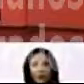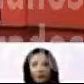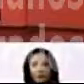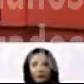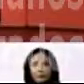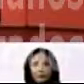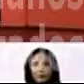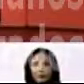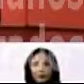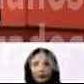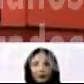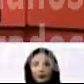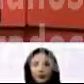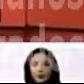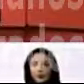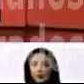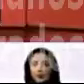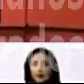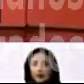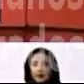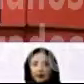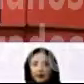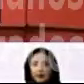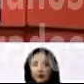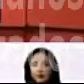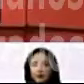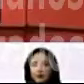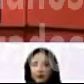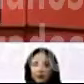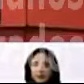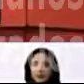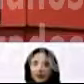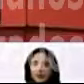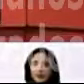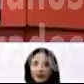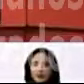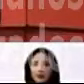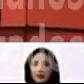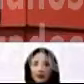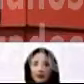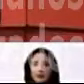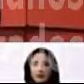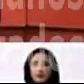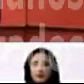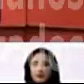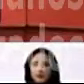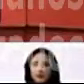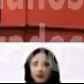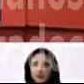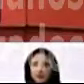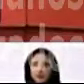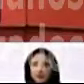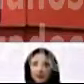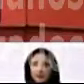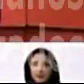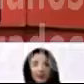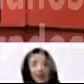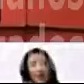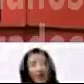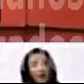como nosotros, para construir la paz. Toda la vida hemos luchado, toda la vida. Hay gente que tiene,